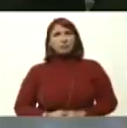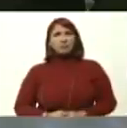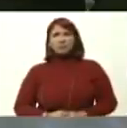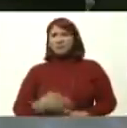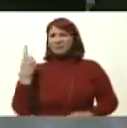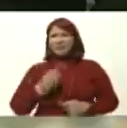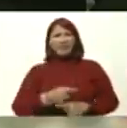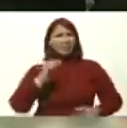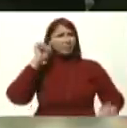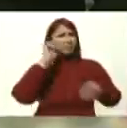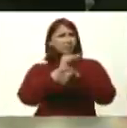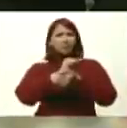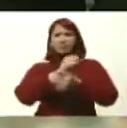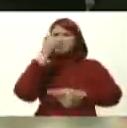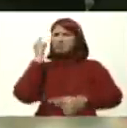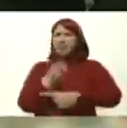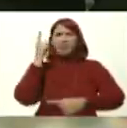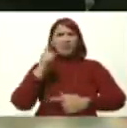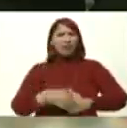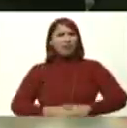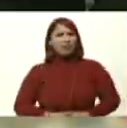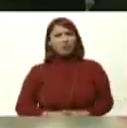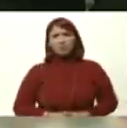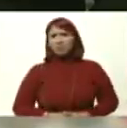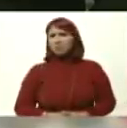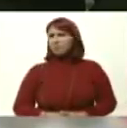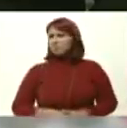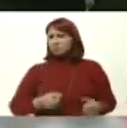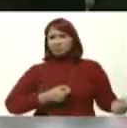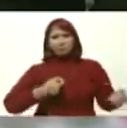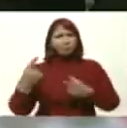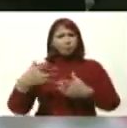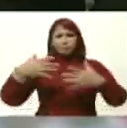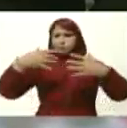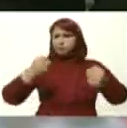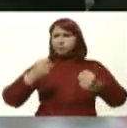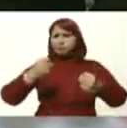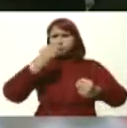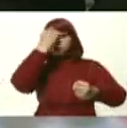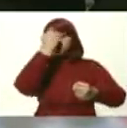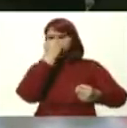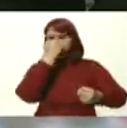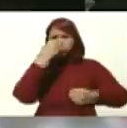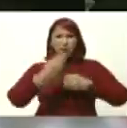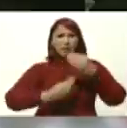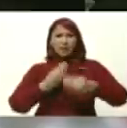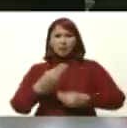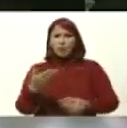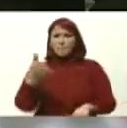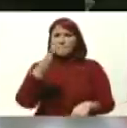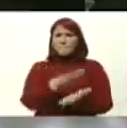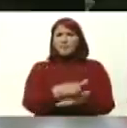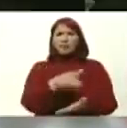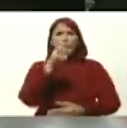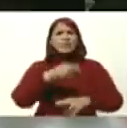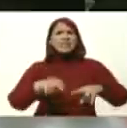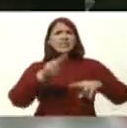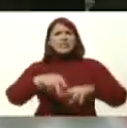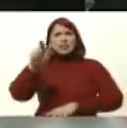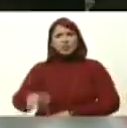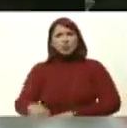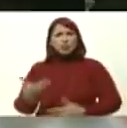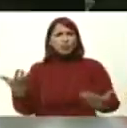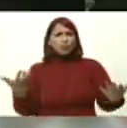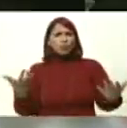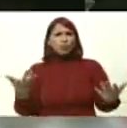Debería estar preso y juzgado por los crímenes que ha cometido. Mató a un niño.